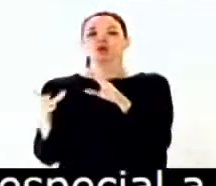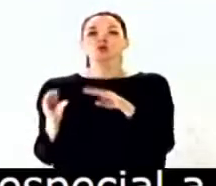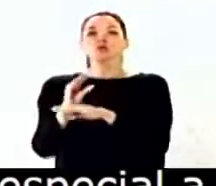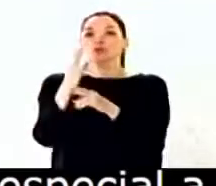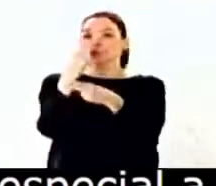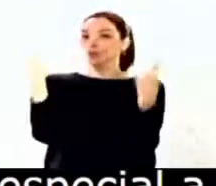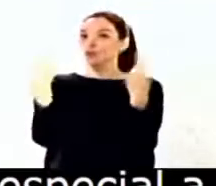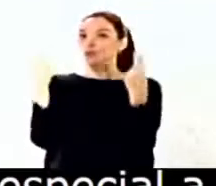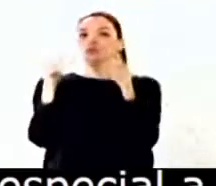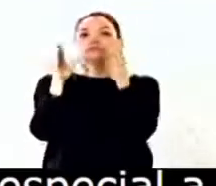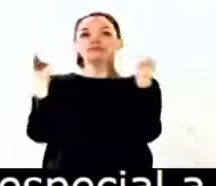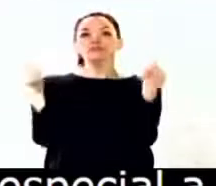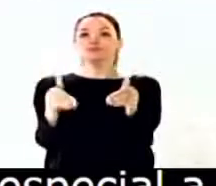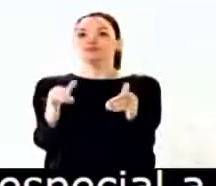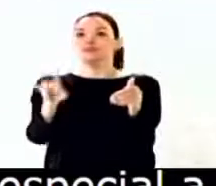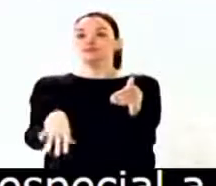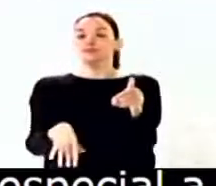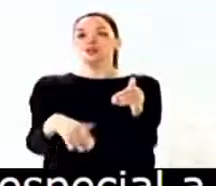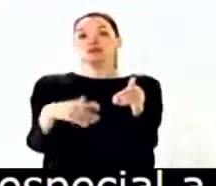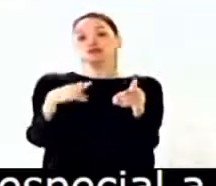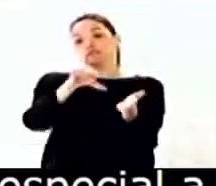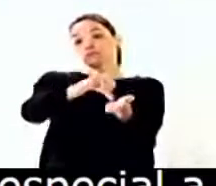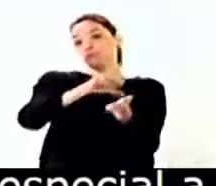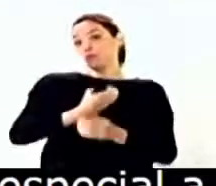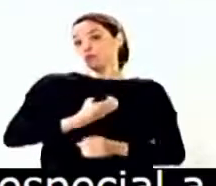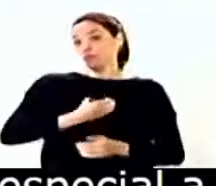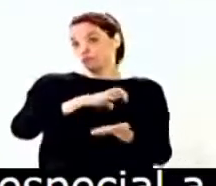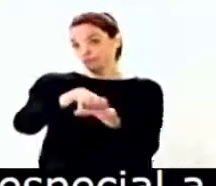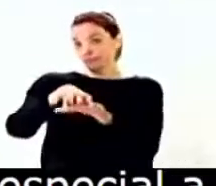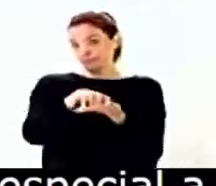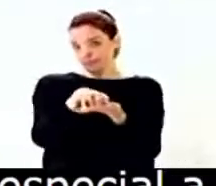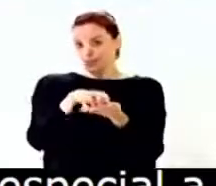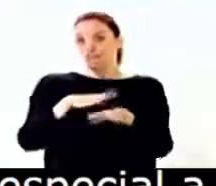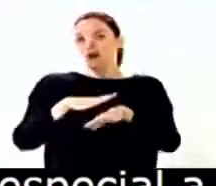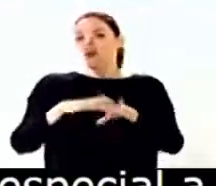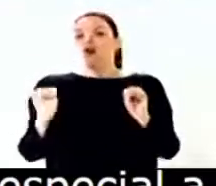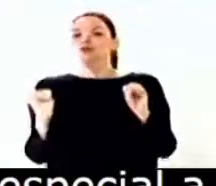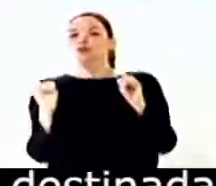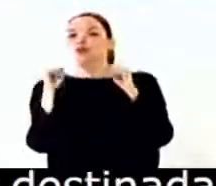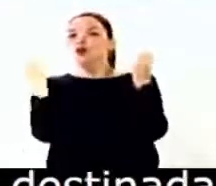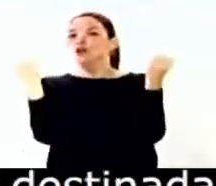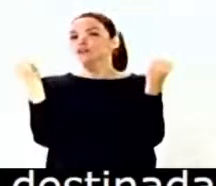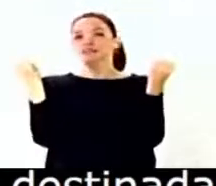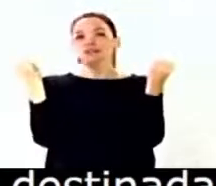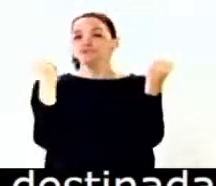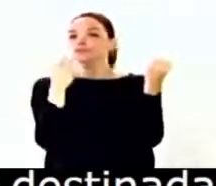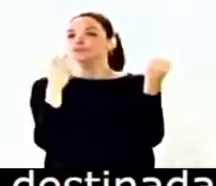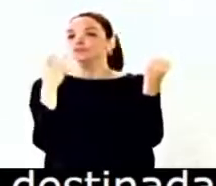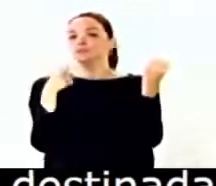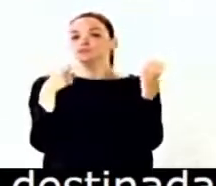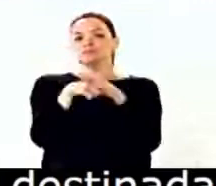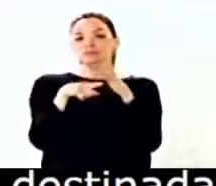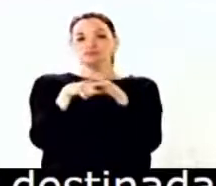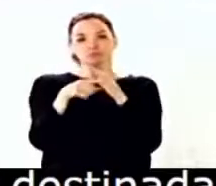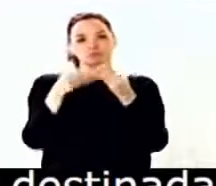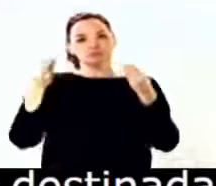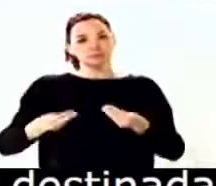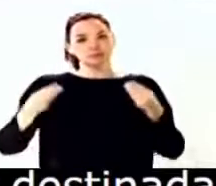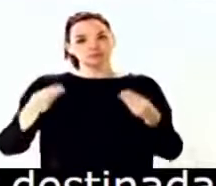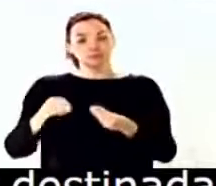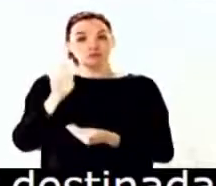públicas destinadas a la Administración local para actuaciones encaminadas a mejorar la gestión de